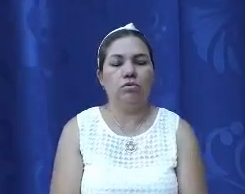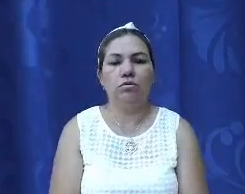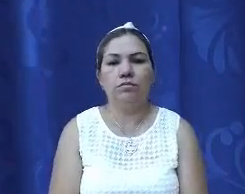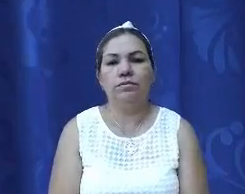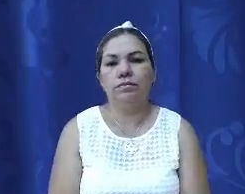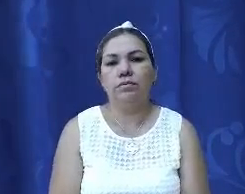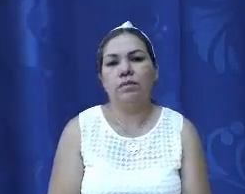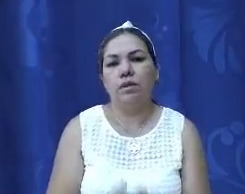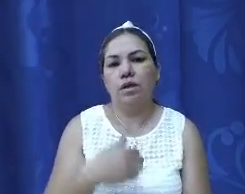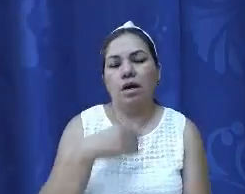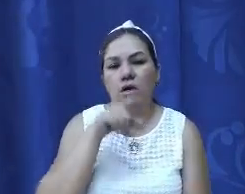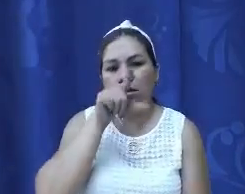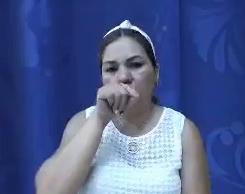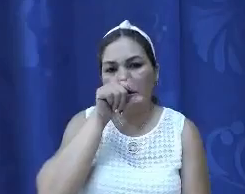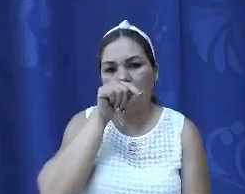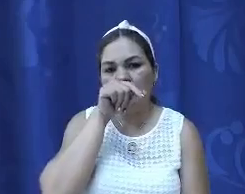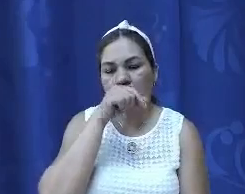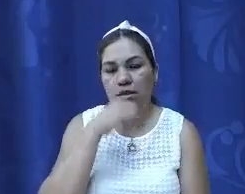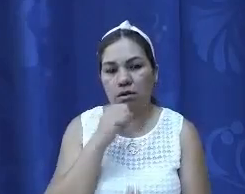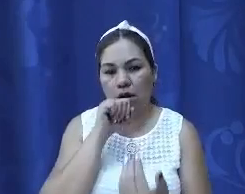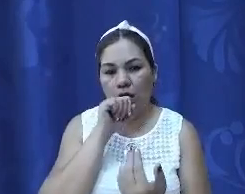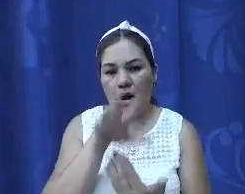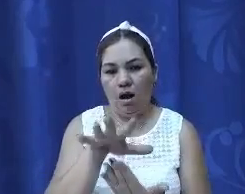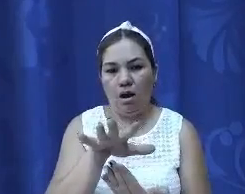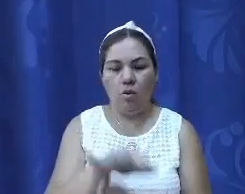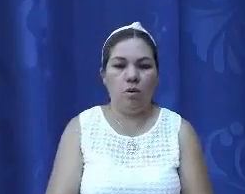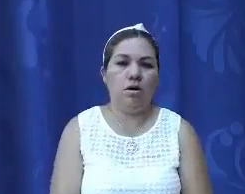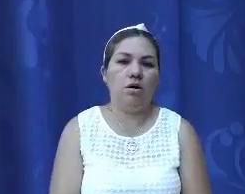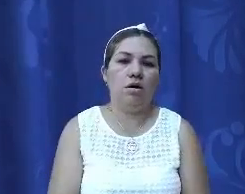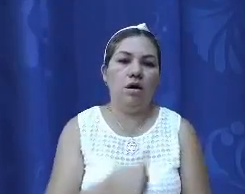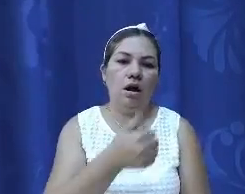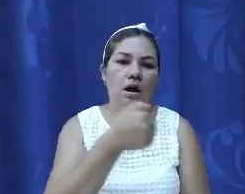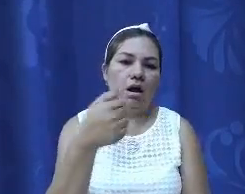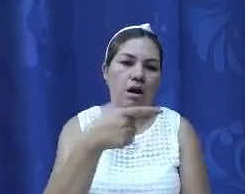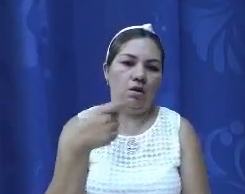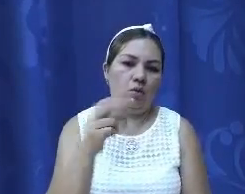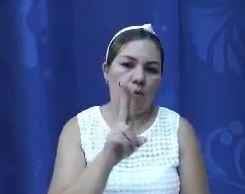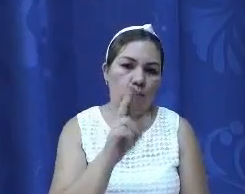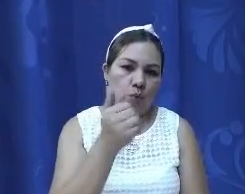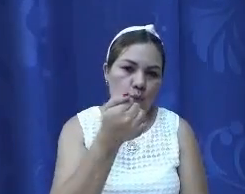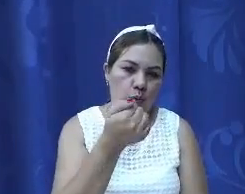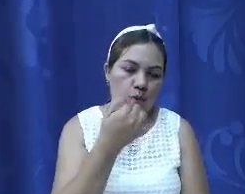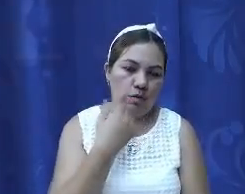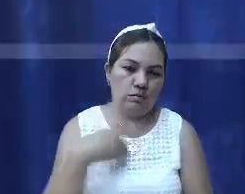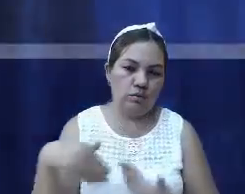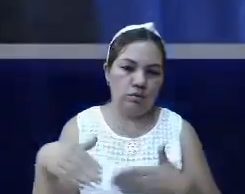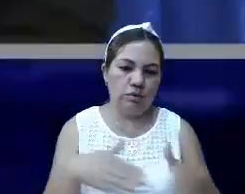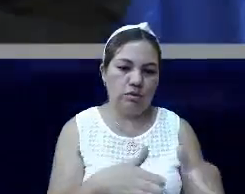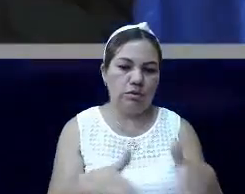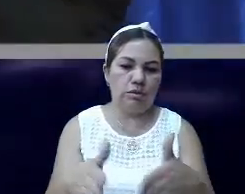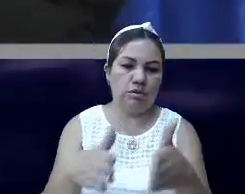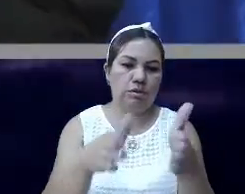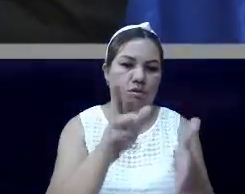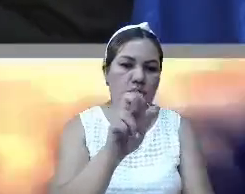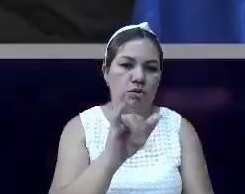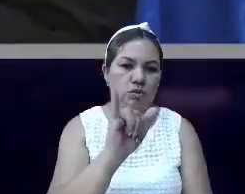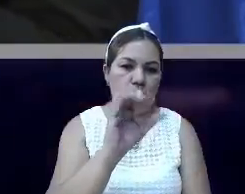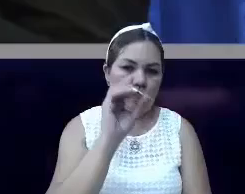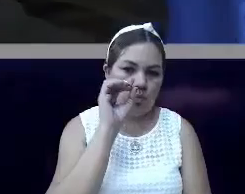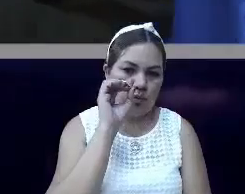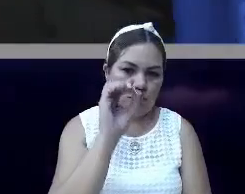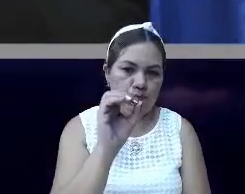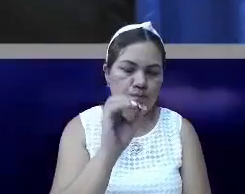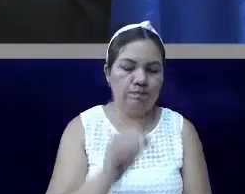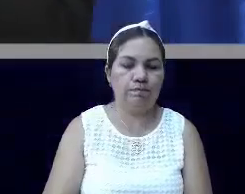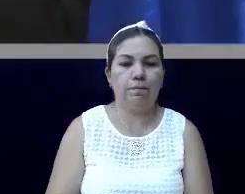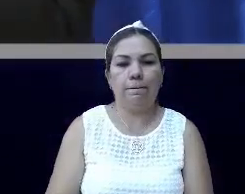Y la serpiente arrojó de su boca tras la mujer agua como un río para que fuese arrastrada por el río. Pero la tierra ayudó